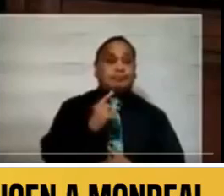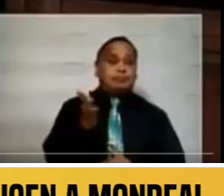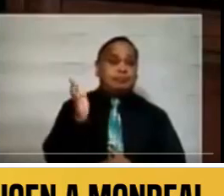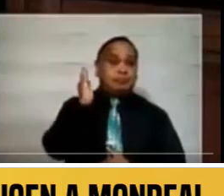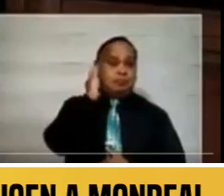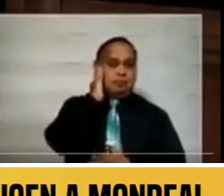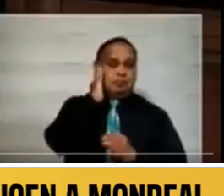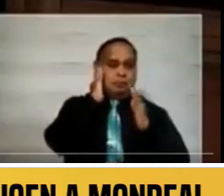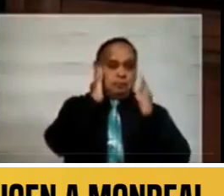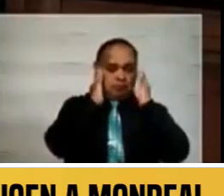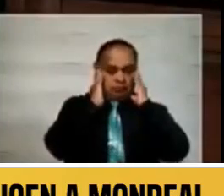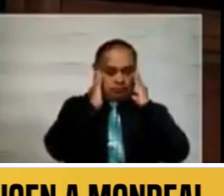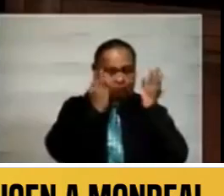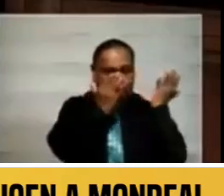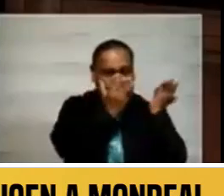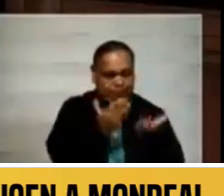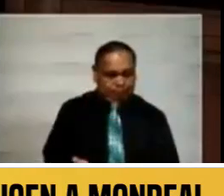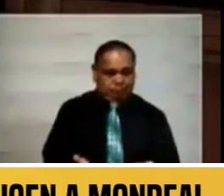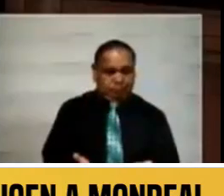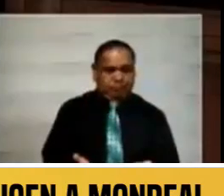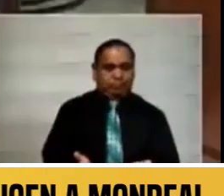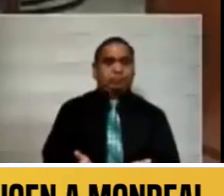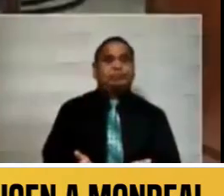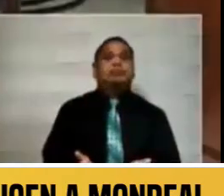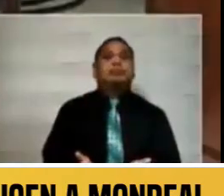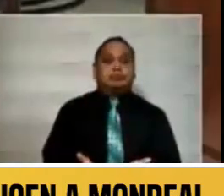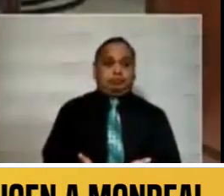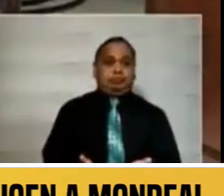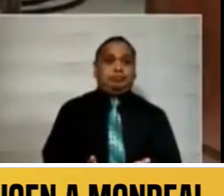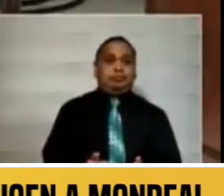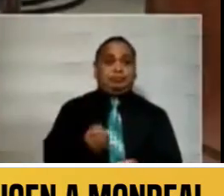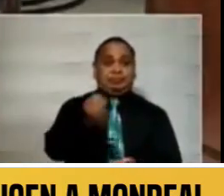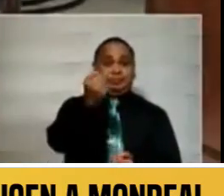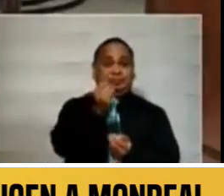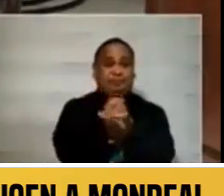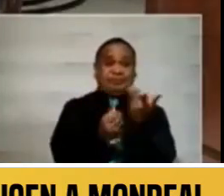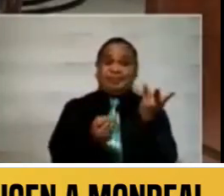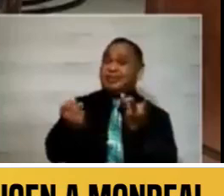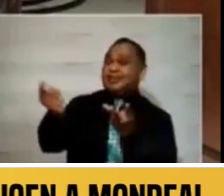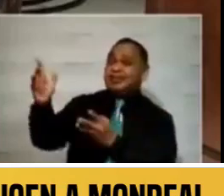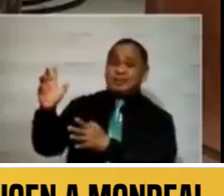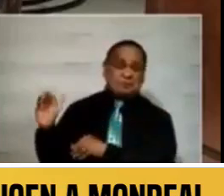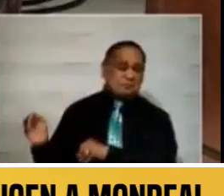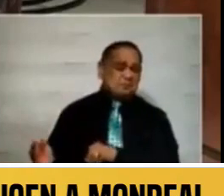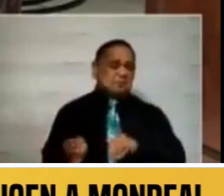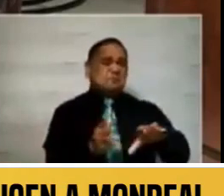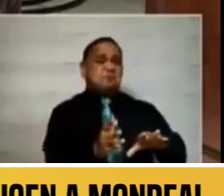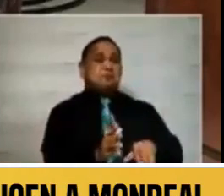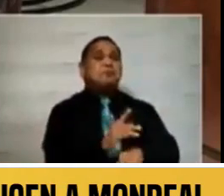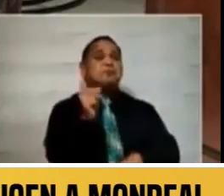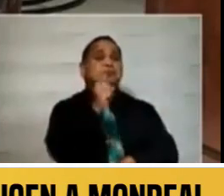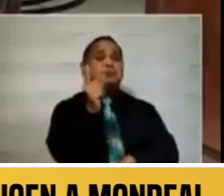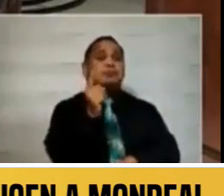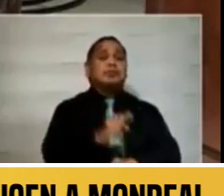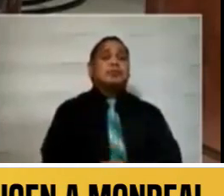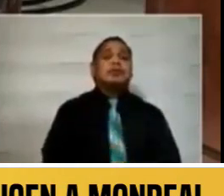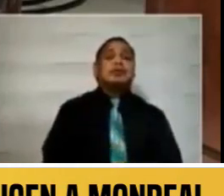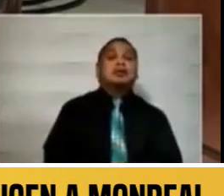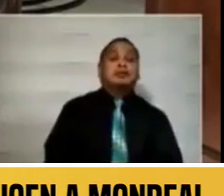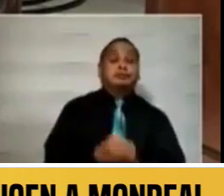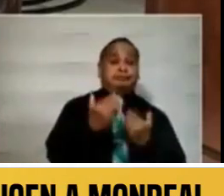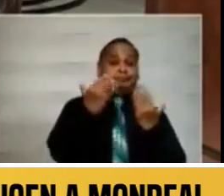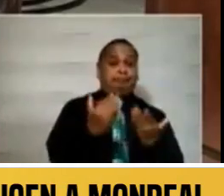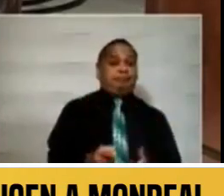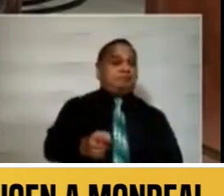él regresa Y entonces dice se ve que no lo quisieron Tampoco porque ahora regresa amenazar no